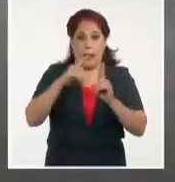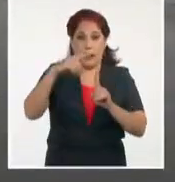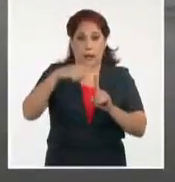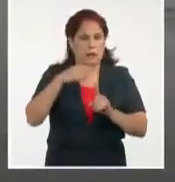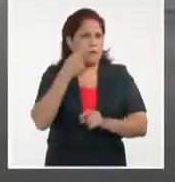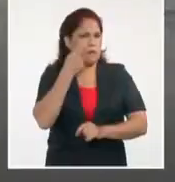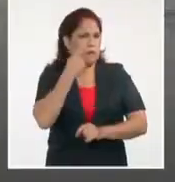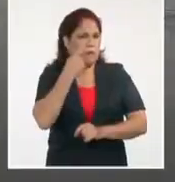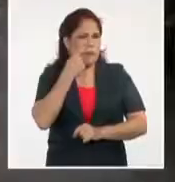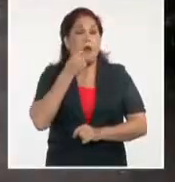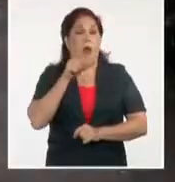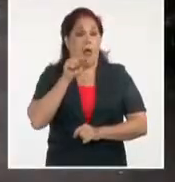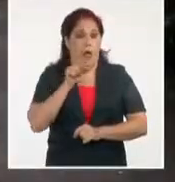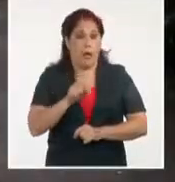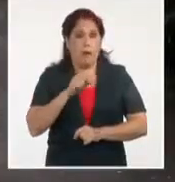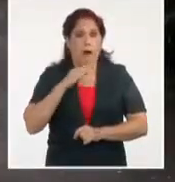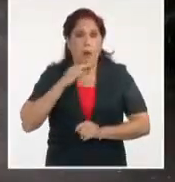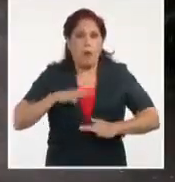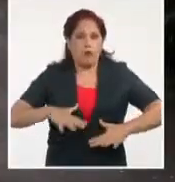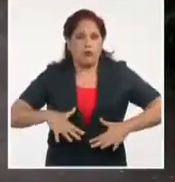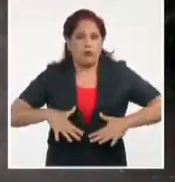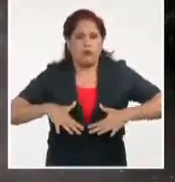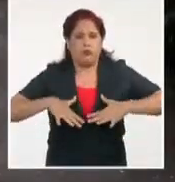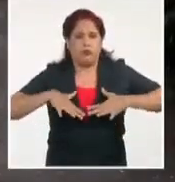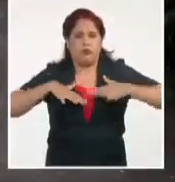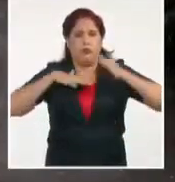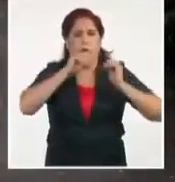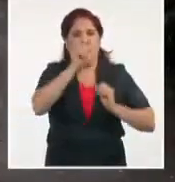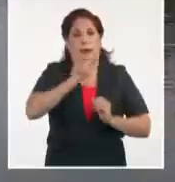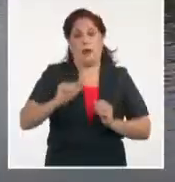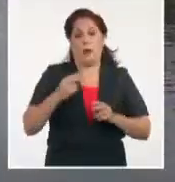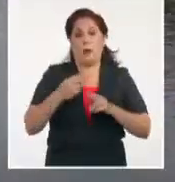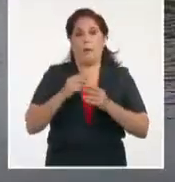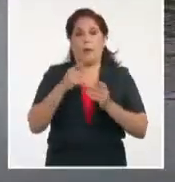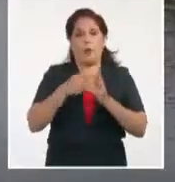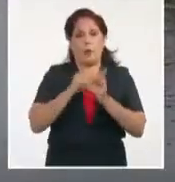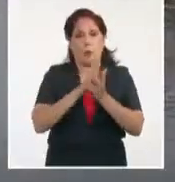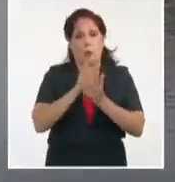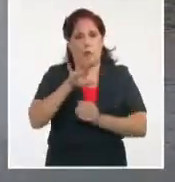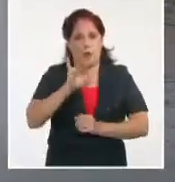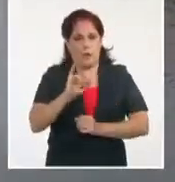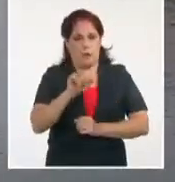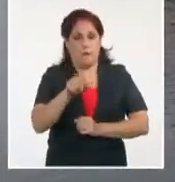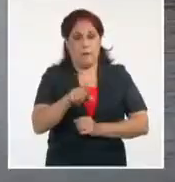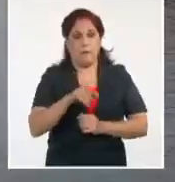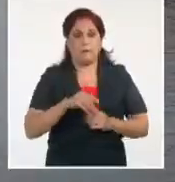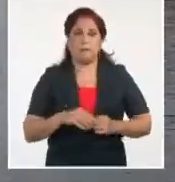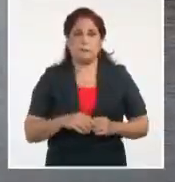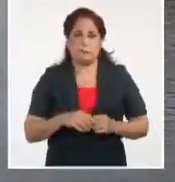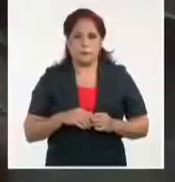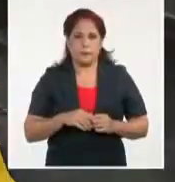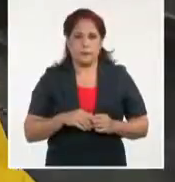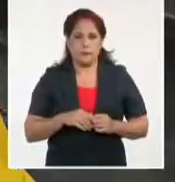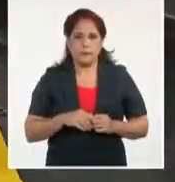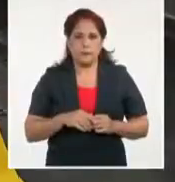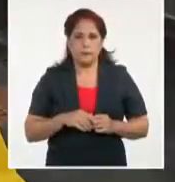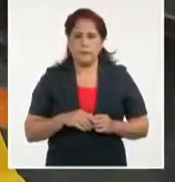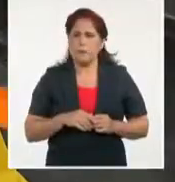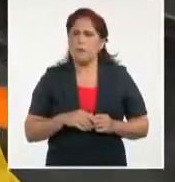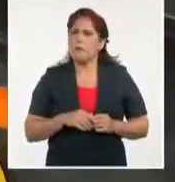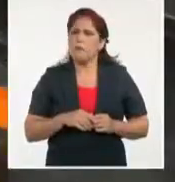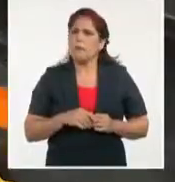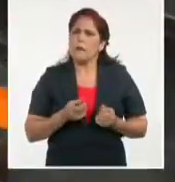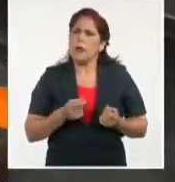los efectos del aumento del nivel del río Yumurí en los barrios de La Marina y Versalles. No peligra la vida, se